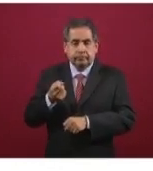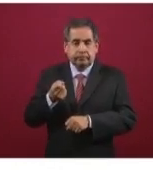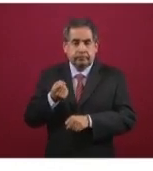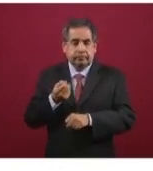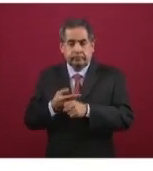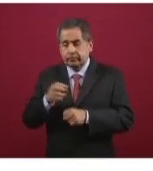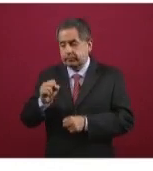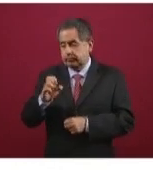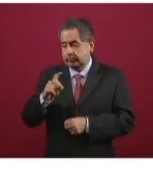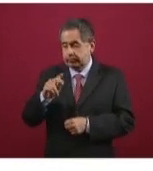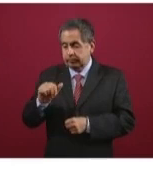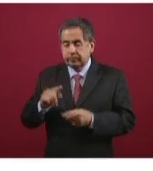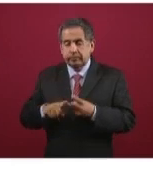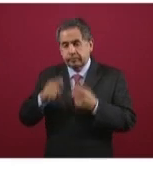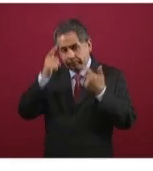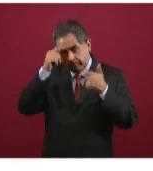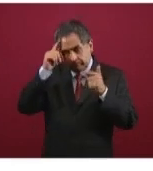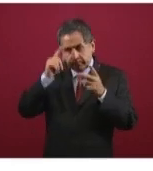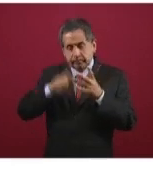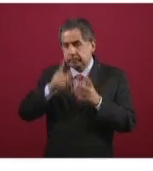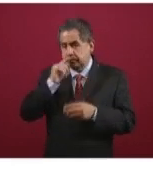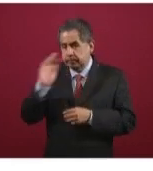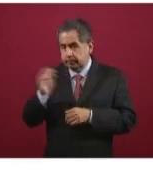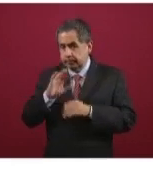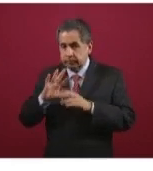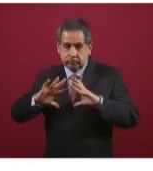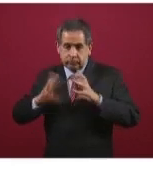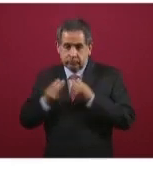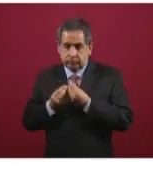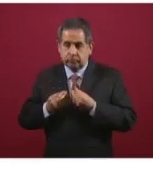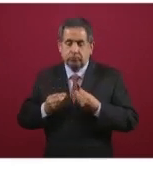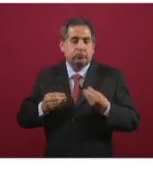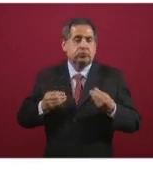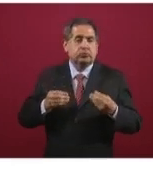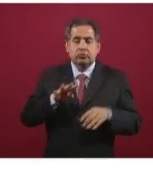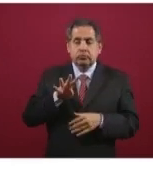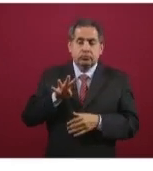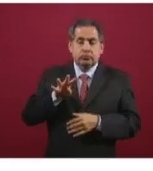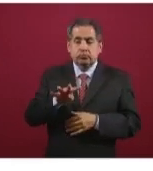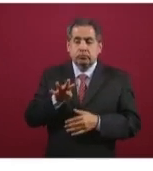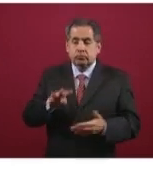Defensa, de la Secretaría de Marina y la Policía Federal para hacer un total de